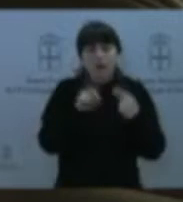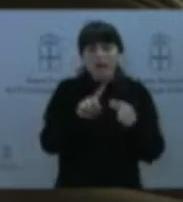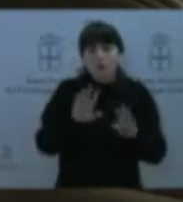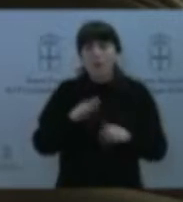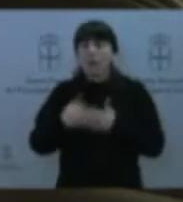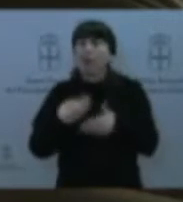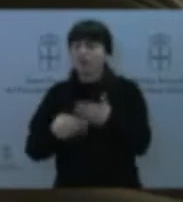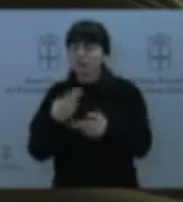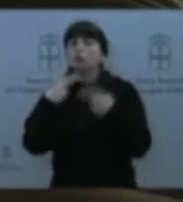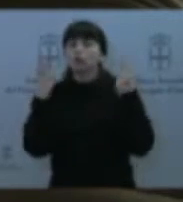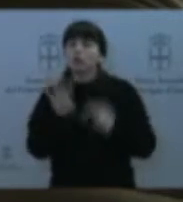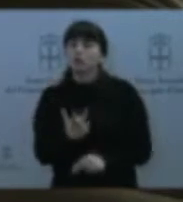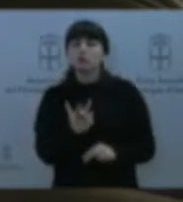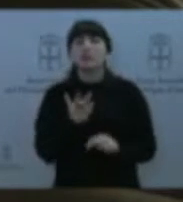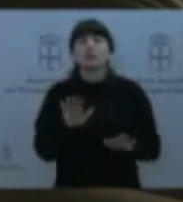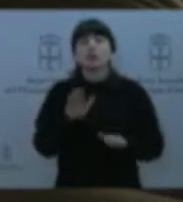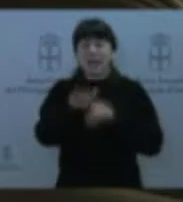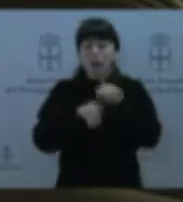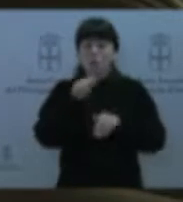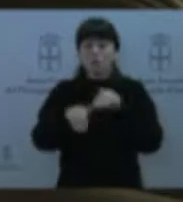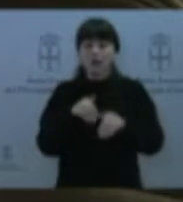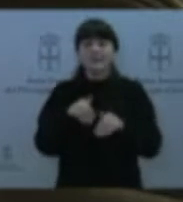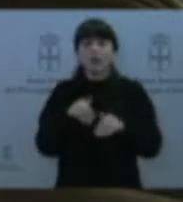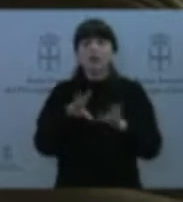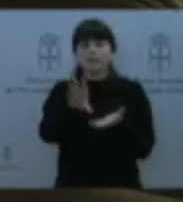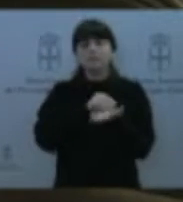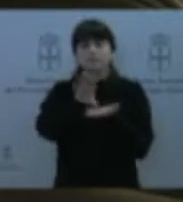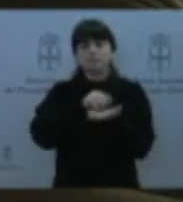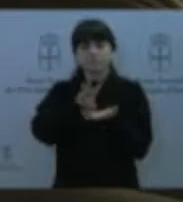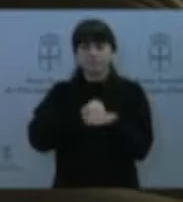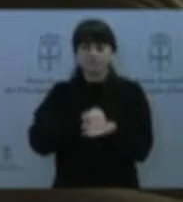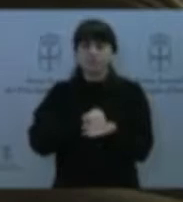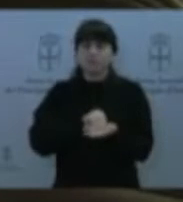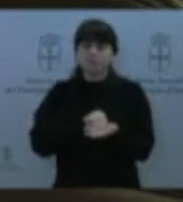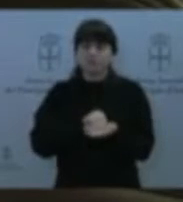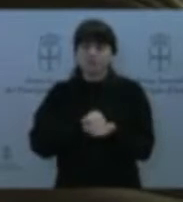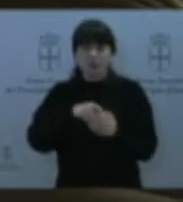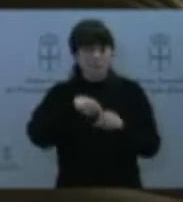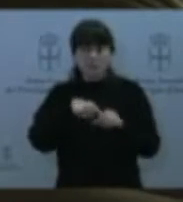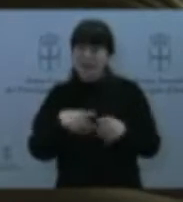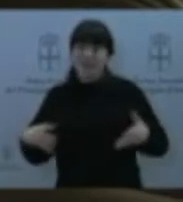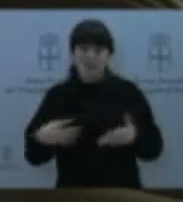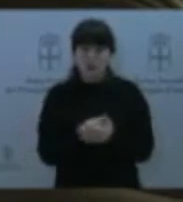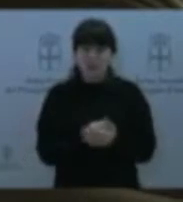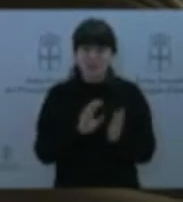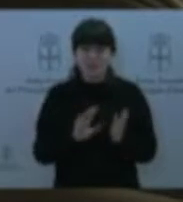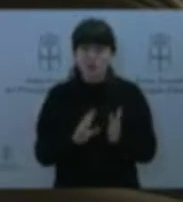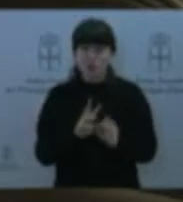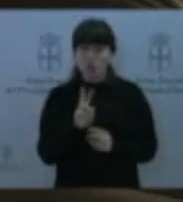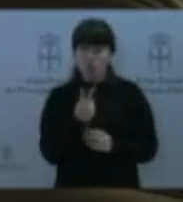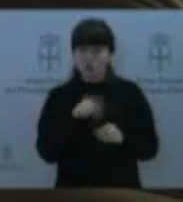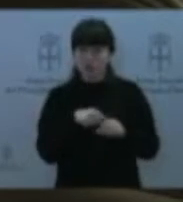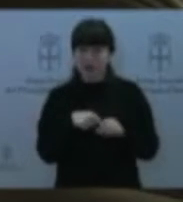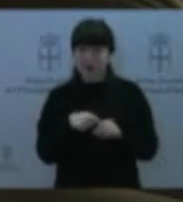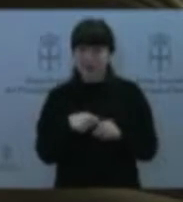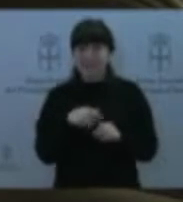se recogen, en primer lugar, ya no todas las plazas, sino que hubo 2 plazas del museo de Tito Bustillo que estaban ocupadas por personal en práctica